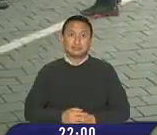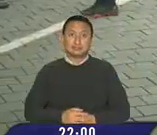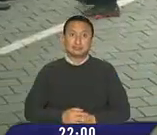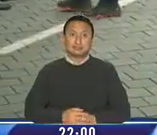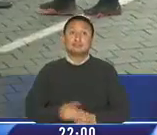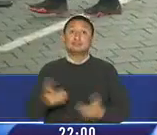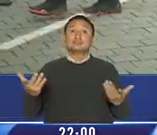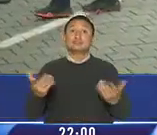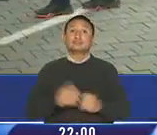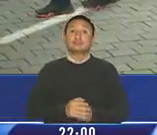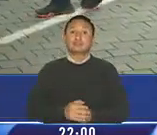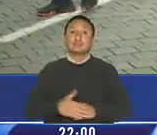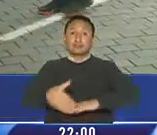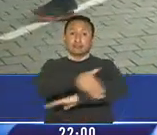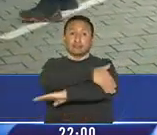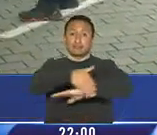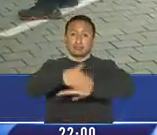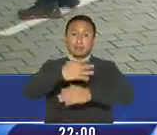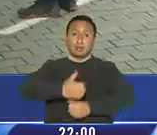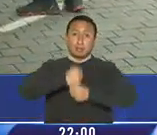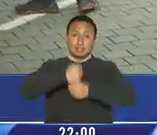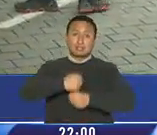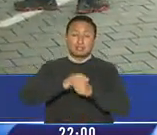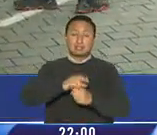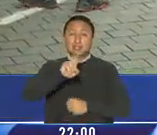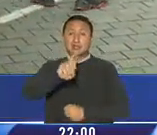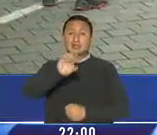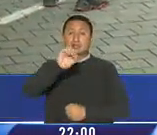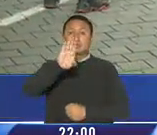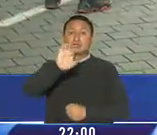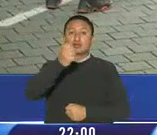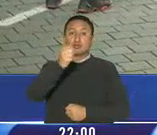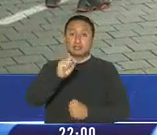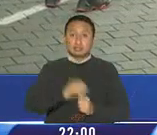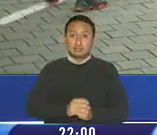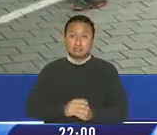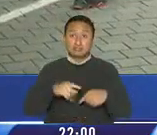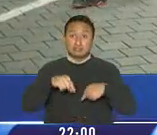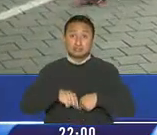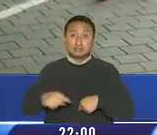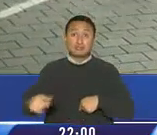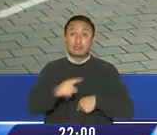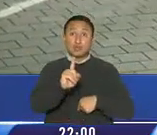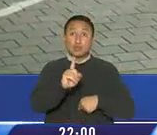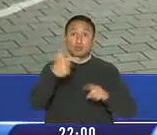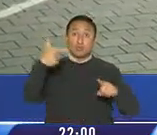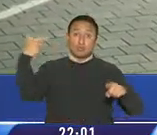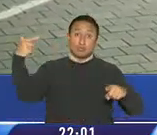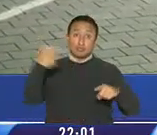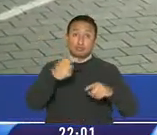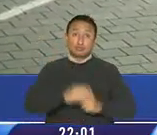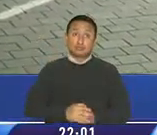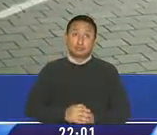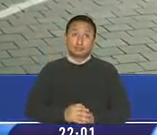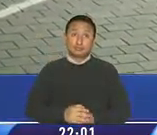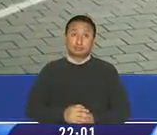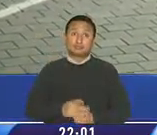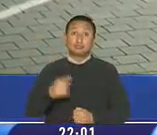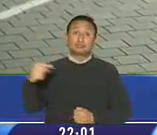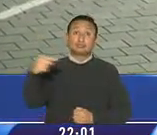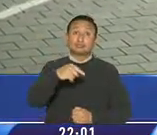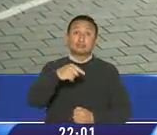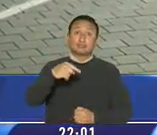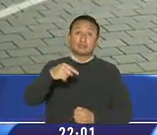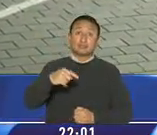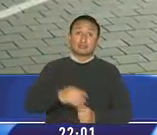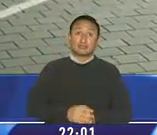Los hechos se registraron en la avenida Amazonas y Robles, en el norte de Quito. De hecho, uno de los impactos de bala atravesó uno de los